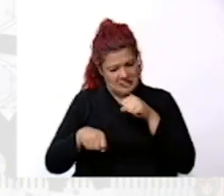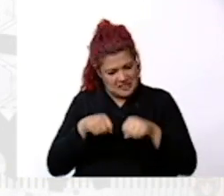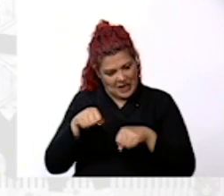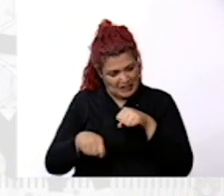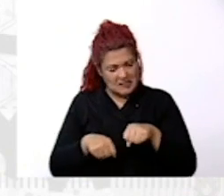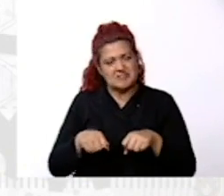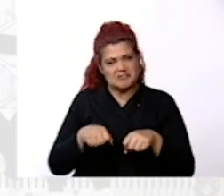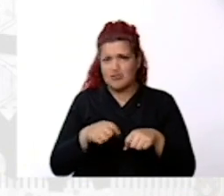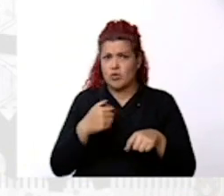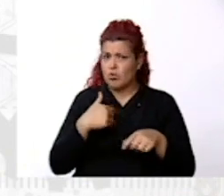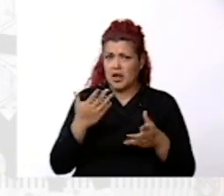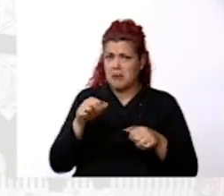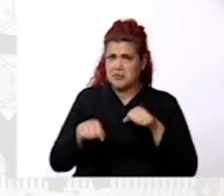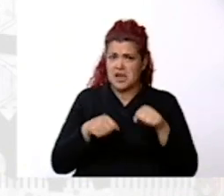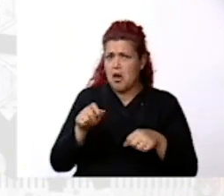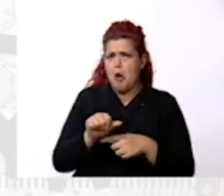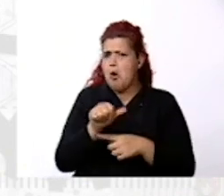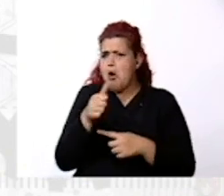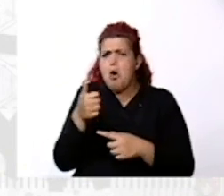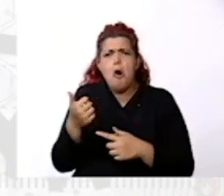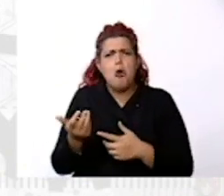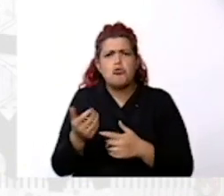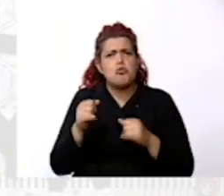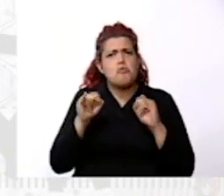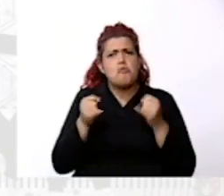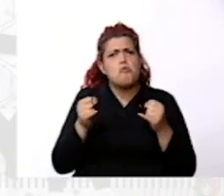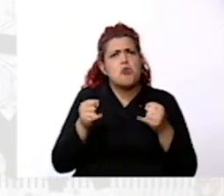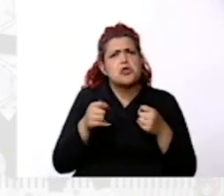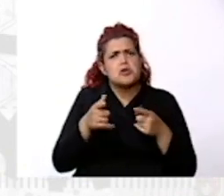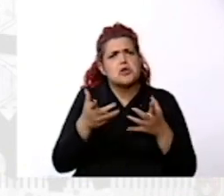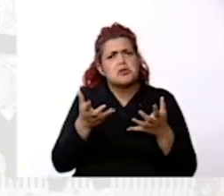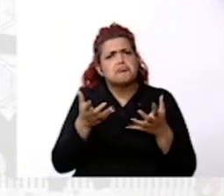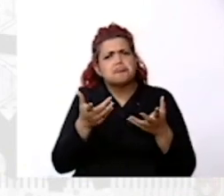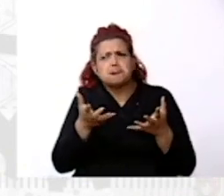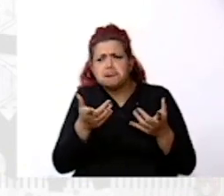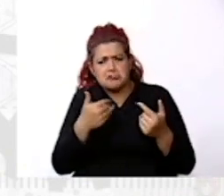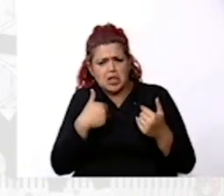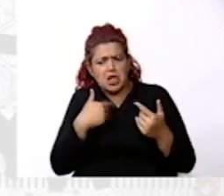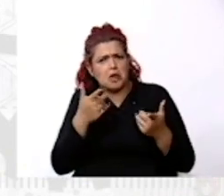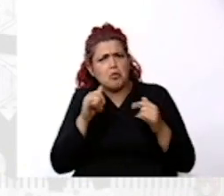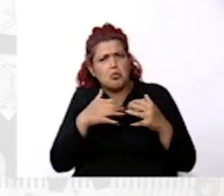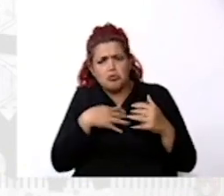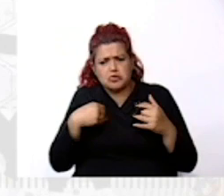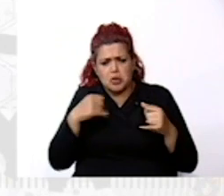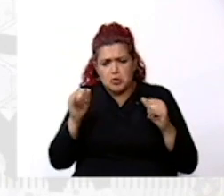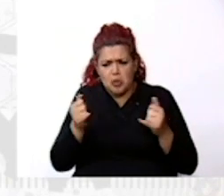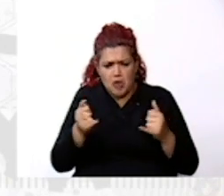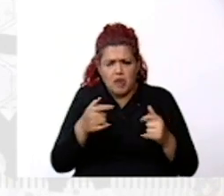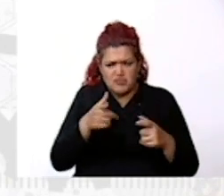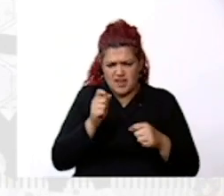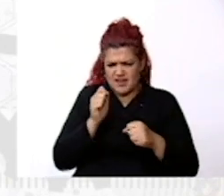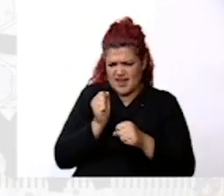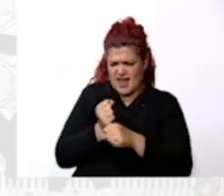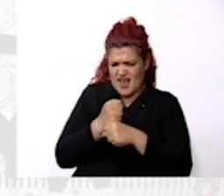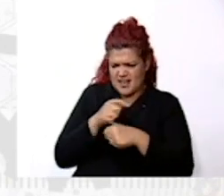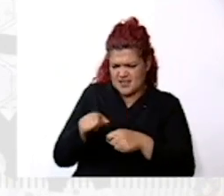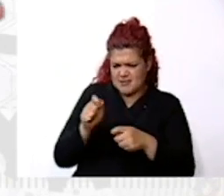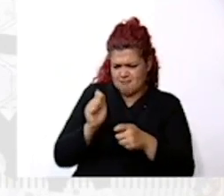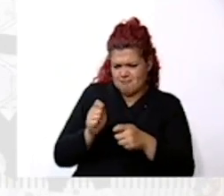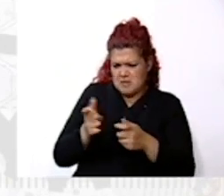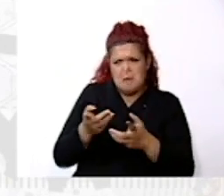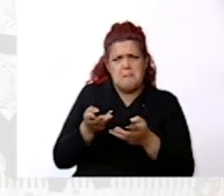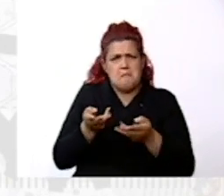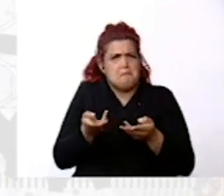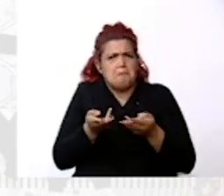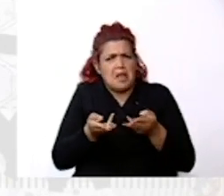tienen bici, algún otro juguete que ustedes tengan, que les guste jugar, que esté construido de algún